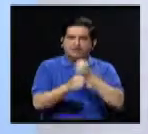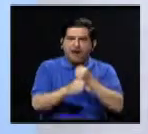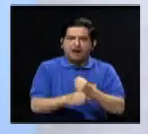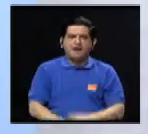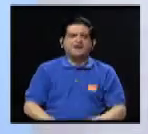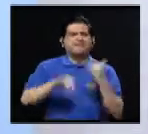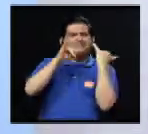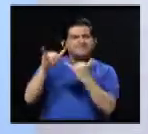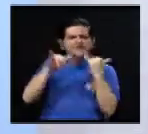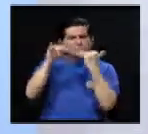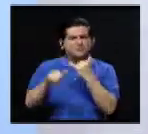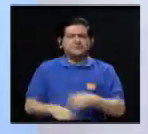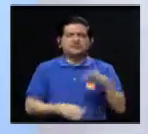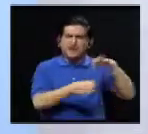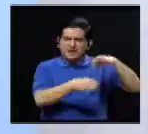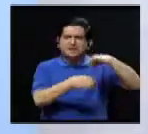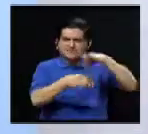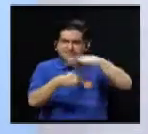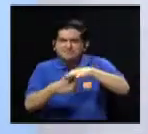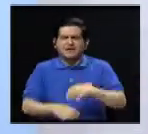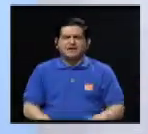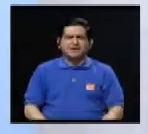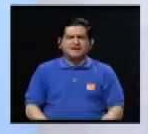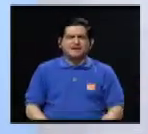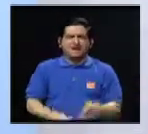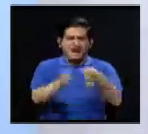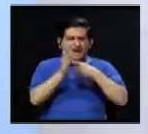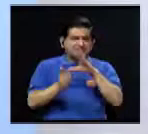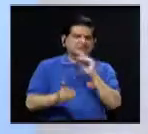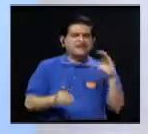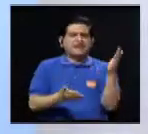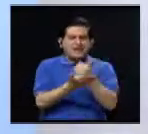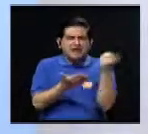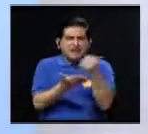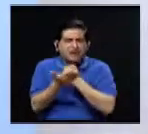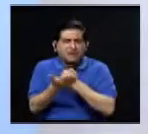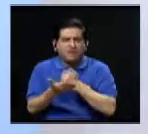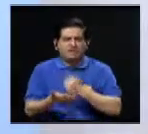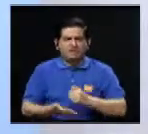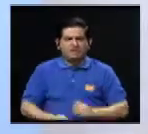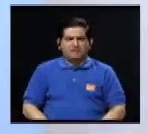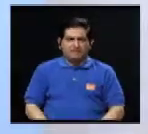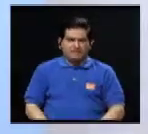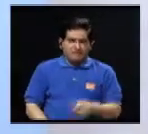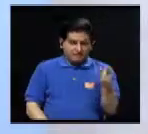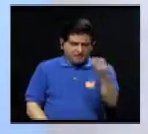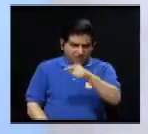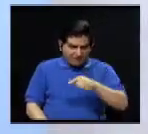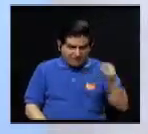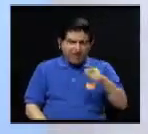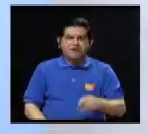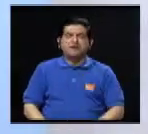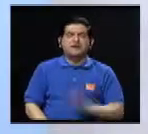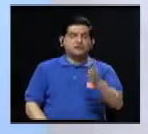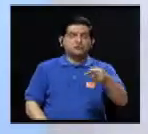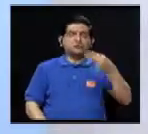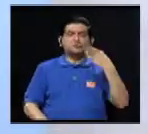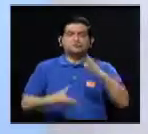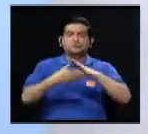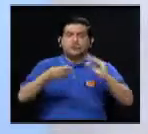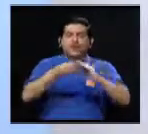que denunciamos y cultivamos, que exigimos y cosechamos. Entonces, ellas quieren contar su